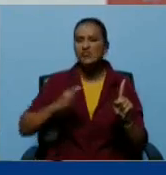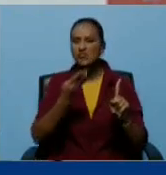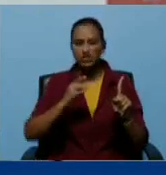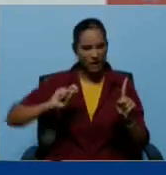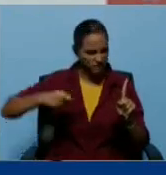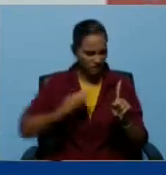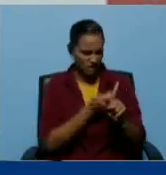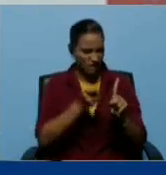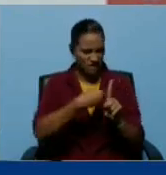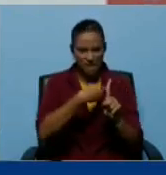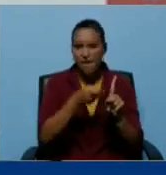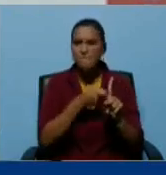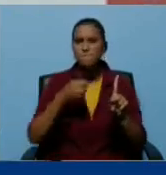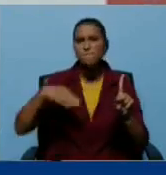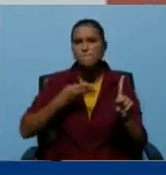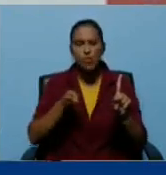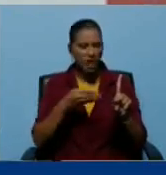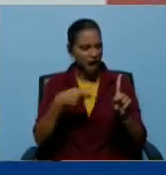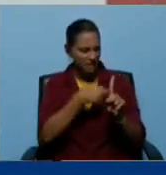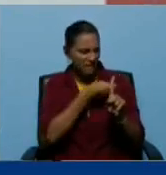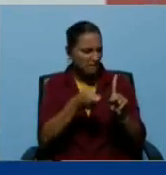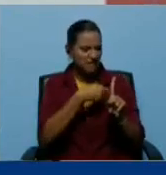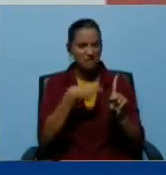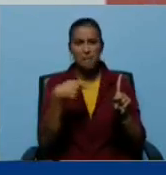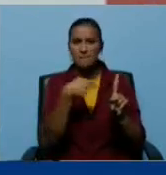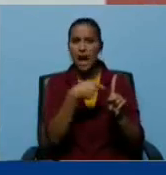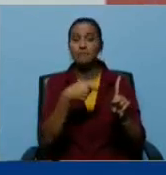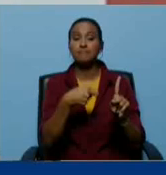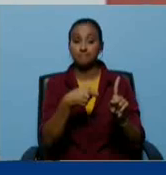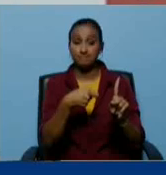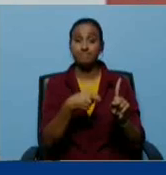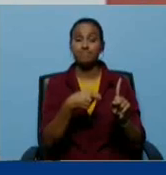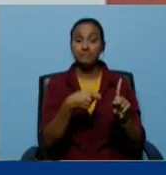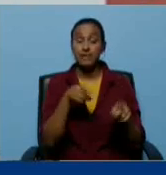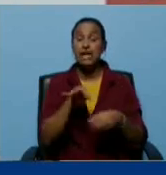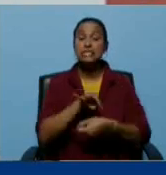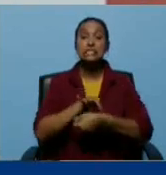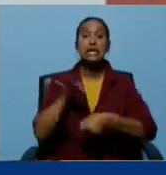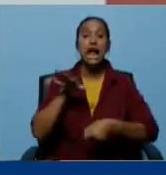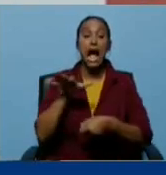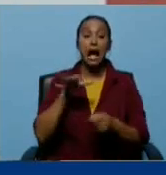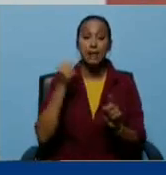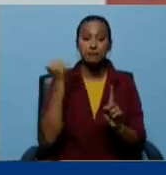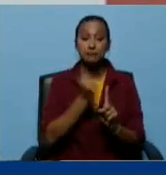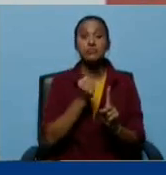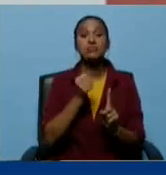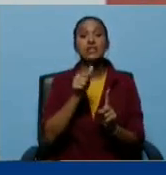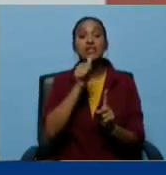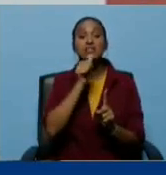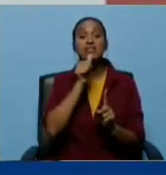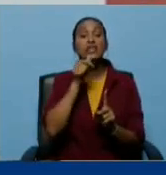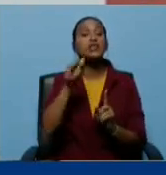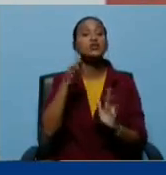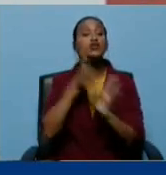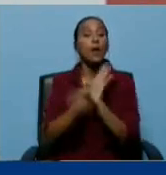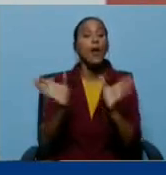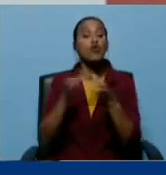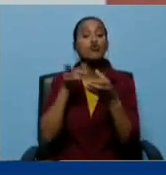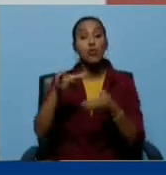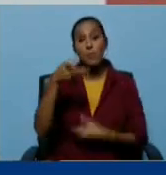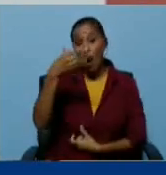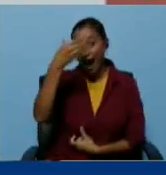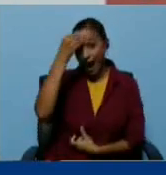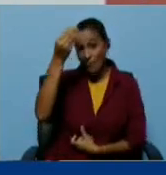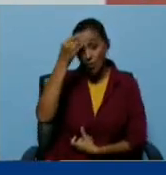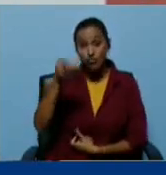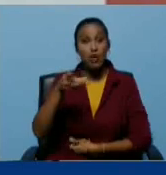apaleada. Un delito del fascismo del mundo González Urrutia